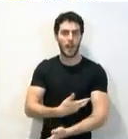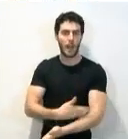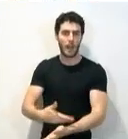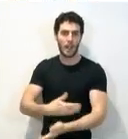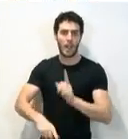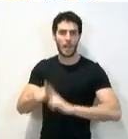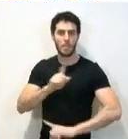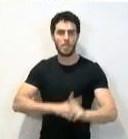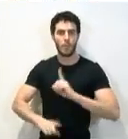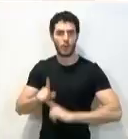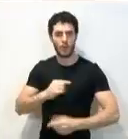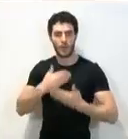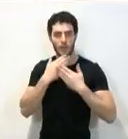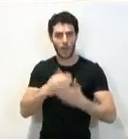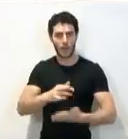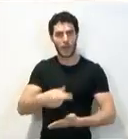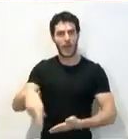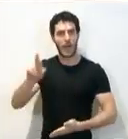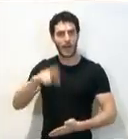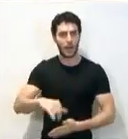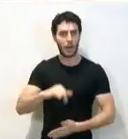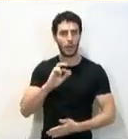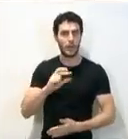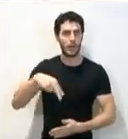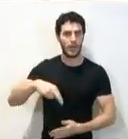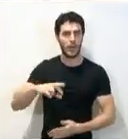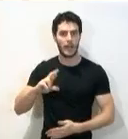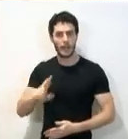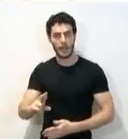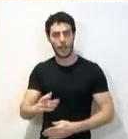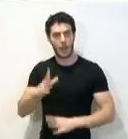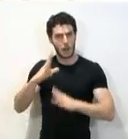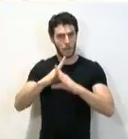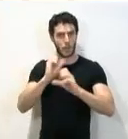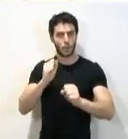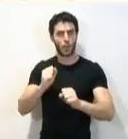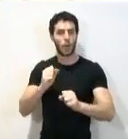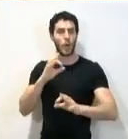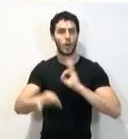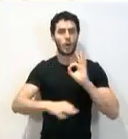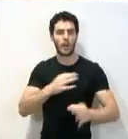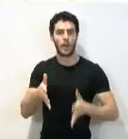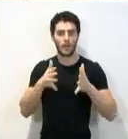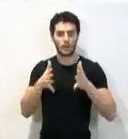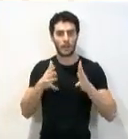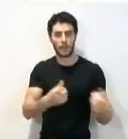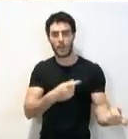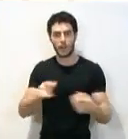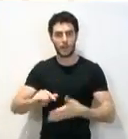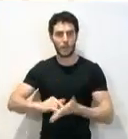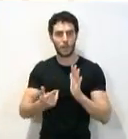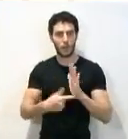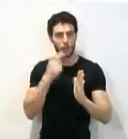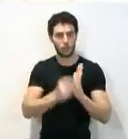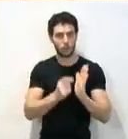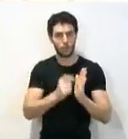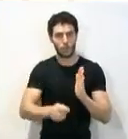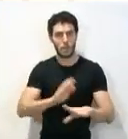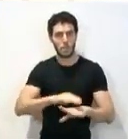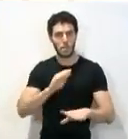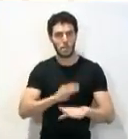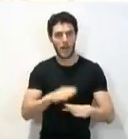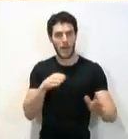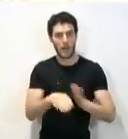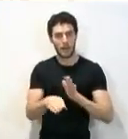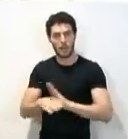rango de INR. El protocolo de coordinación asistencial es necesario en el contexto de un proyecto para mejorar, por tanto, la accesibilidad